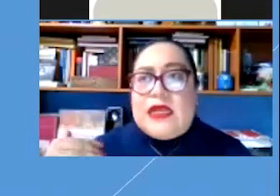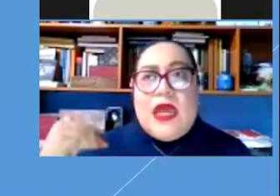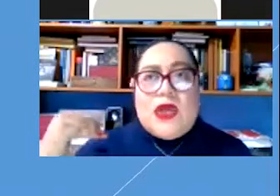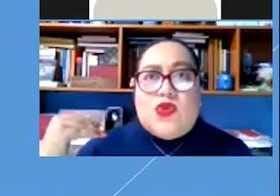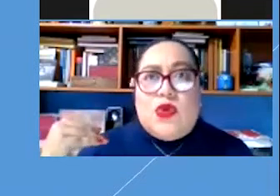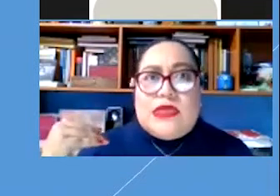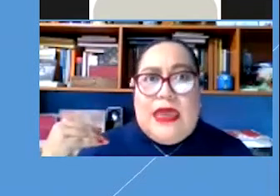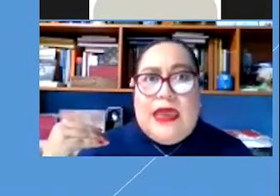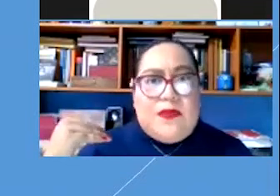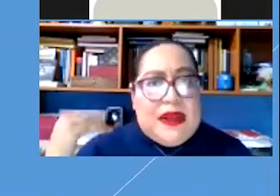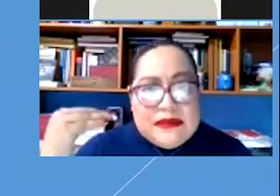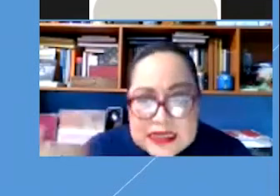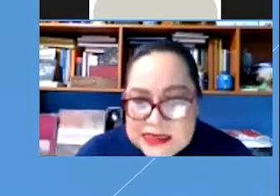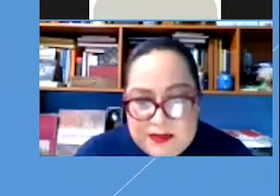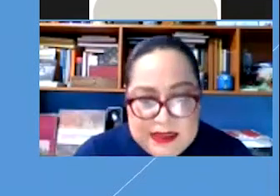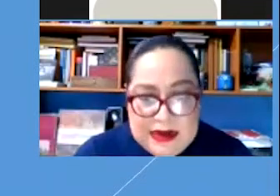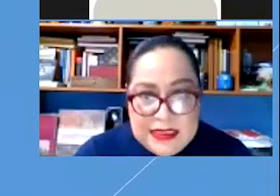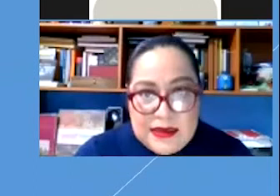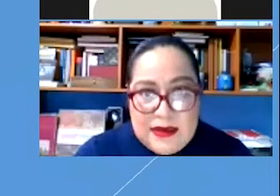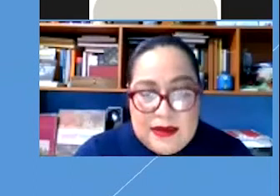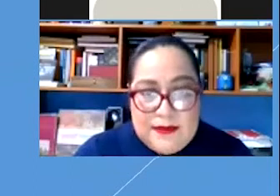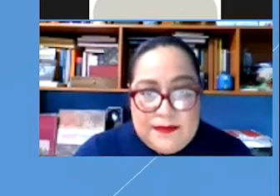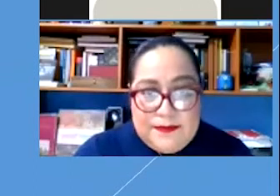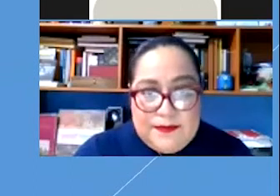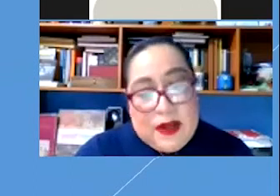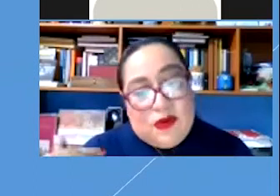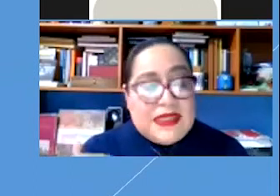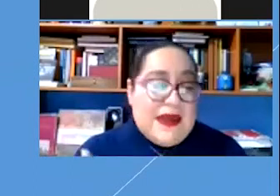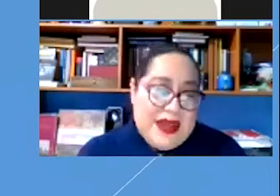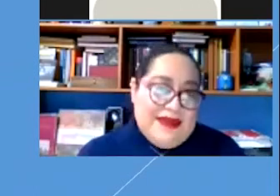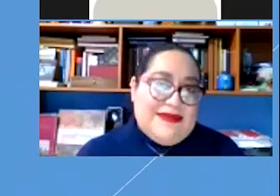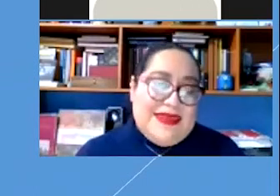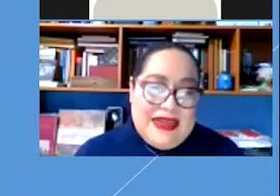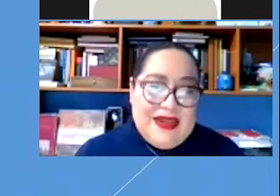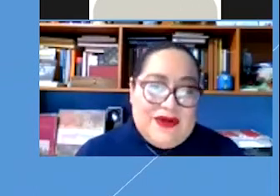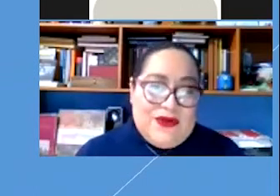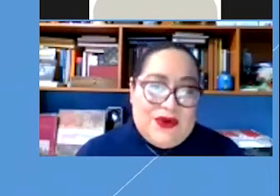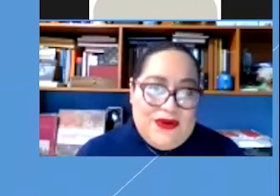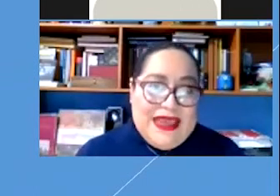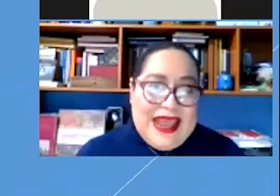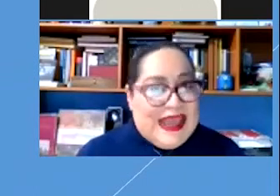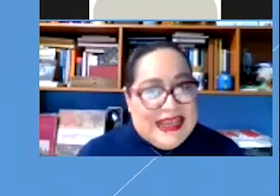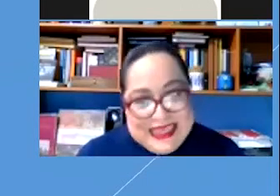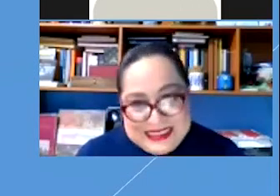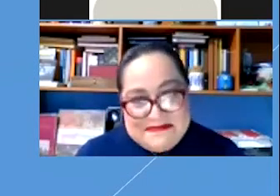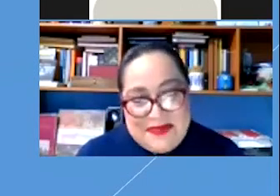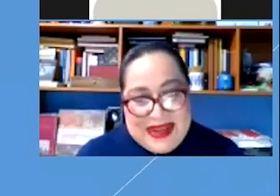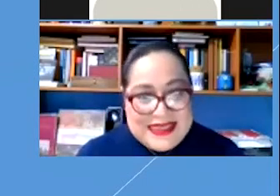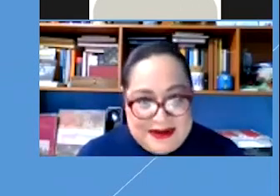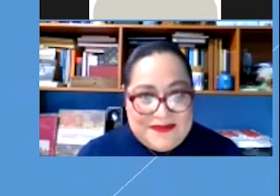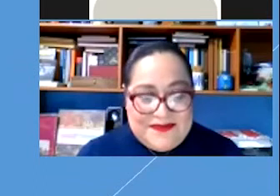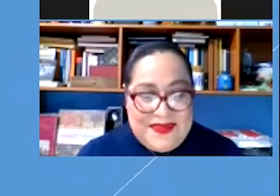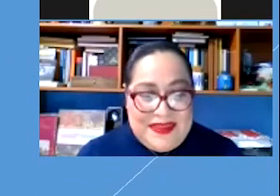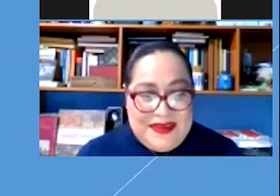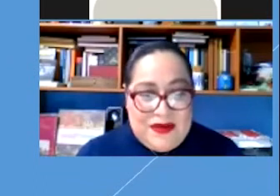aplican sus expertise disciplinares, pero no siempre tienen, ¿no?, la calidez para